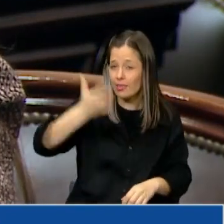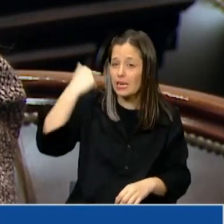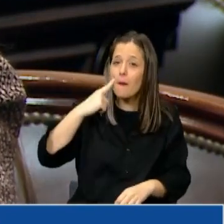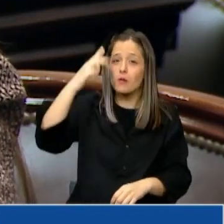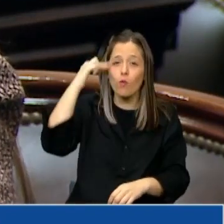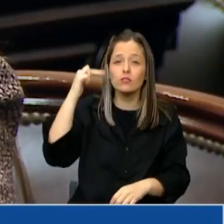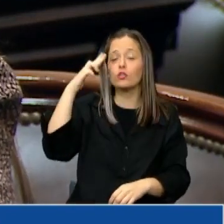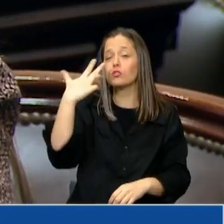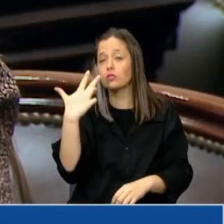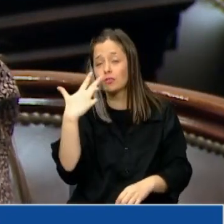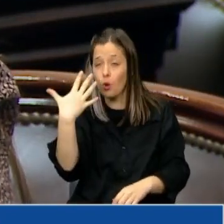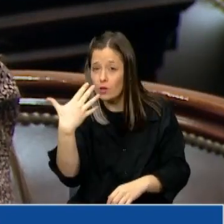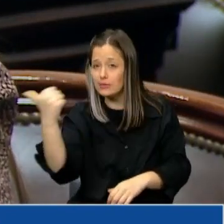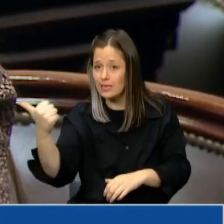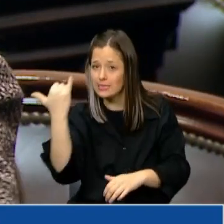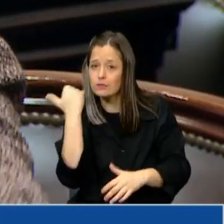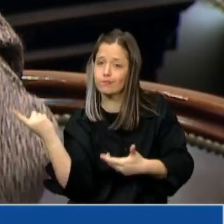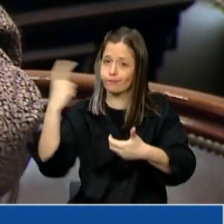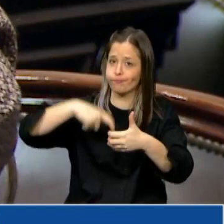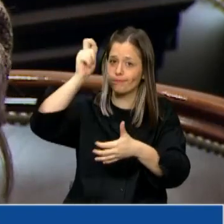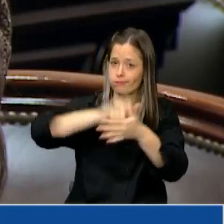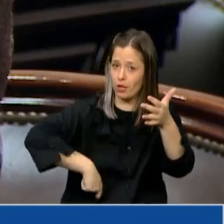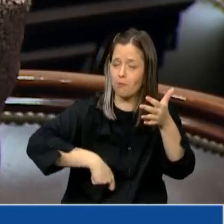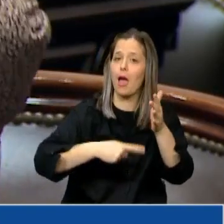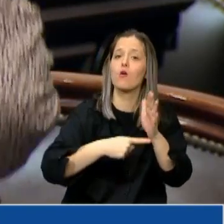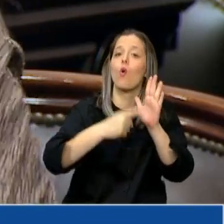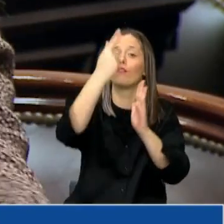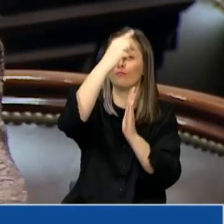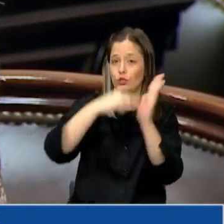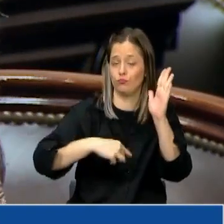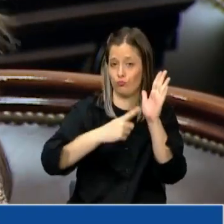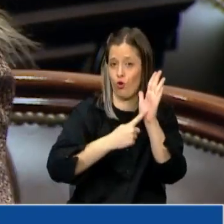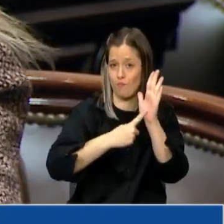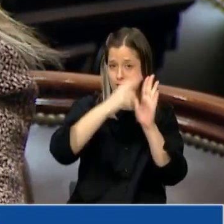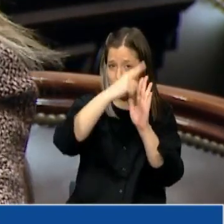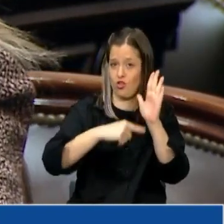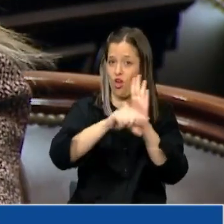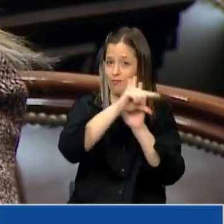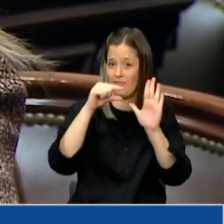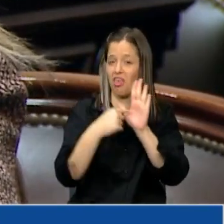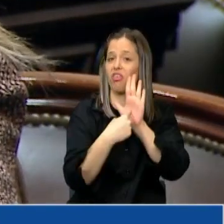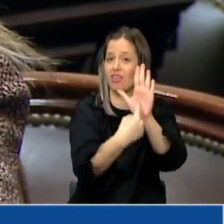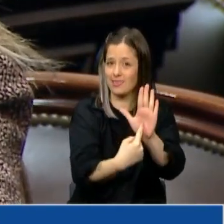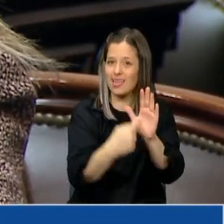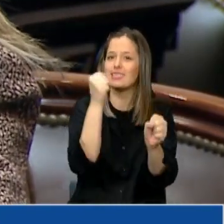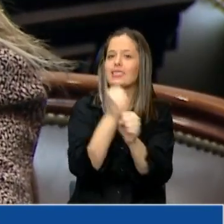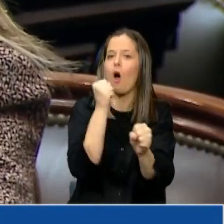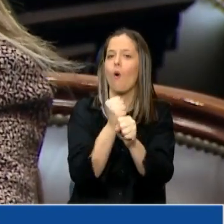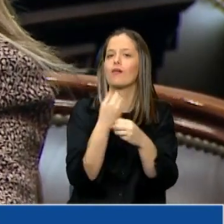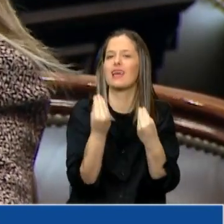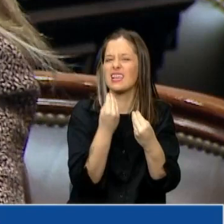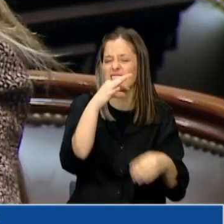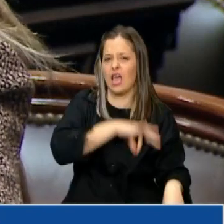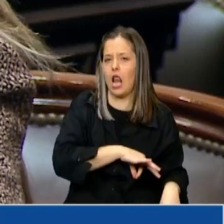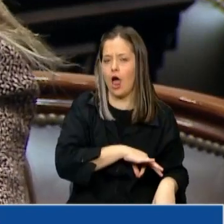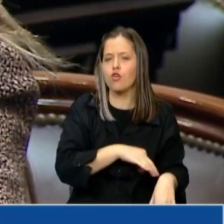1956 y que en su primera parte, es bueno que recordemos que dice, cuando define al salario, significa la remuneración o